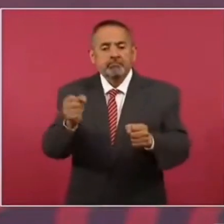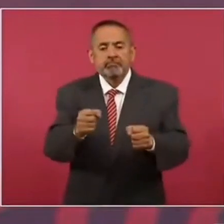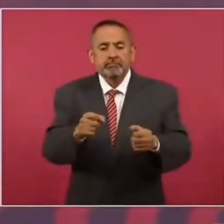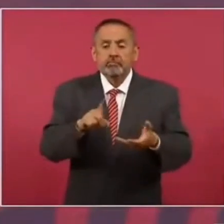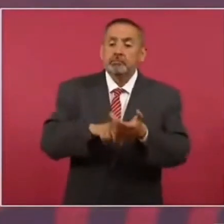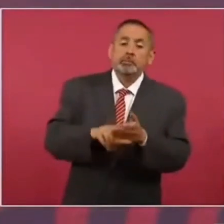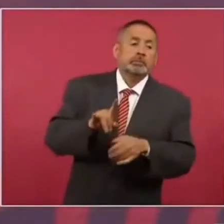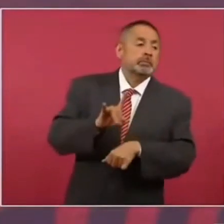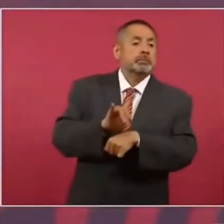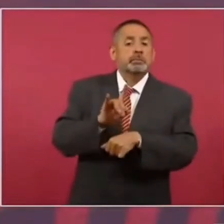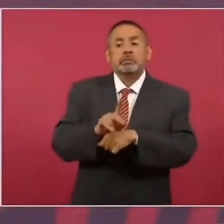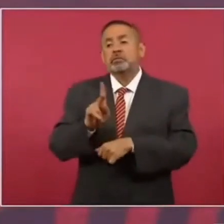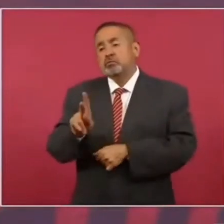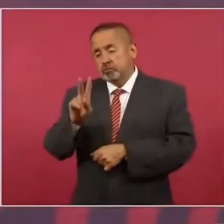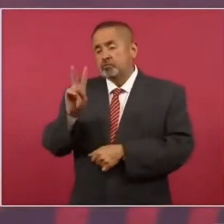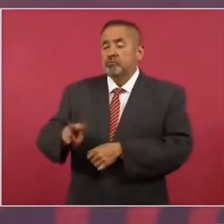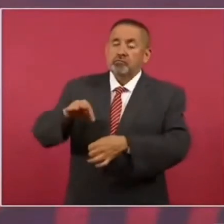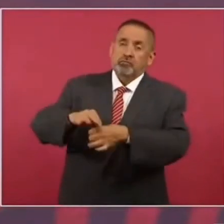fachada de democracia.